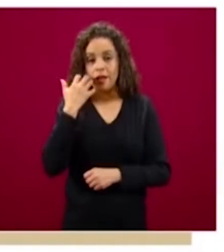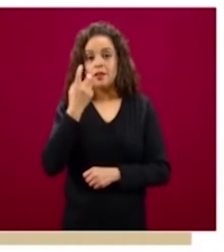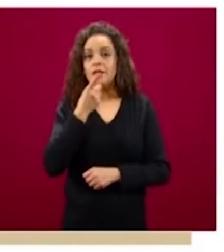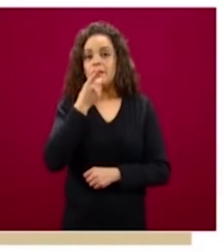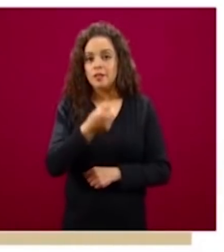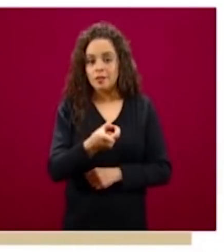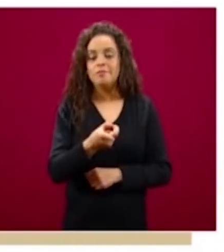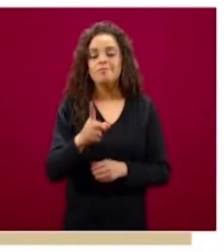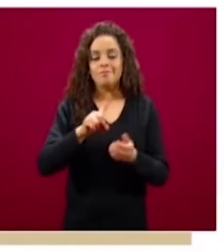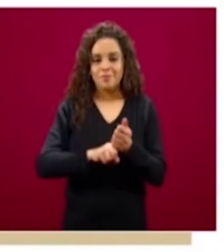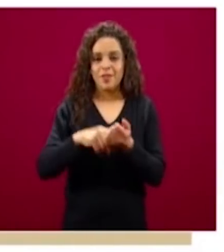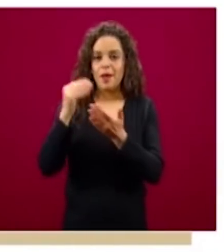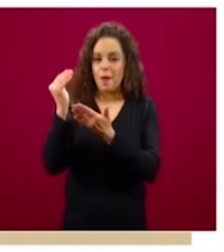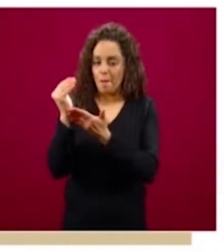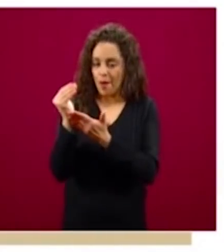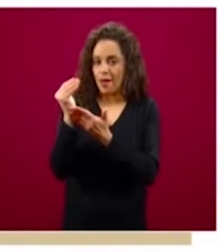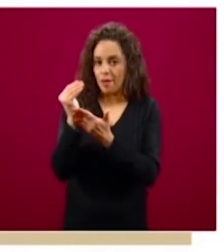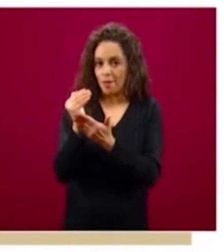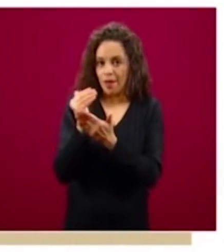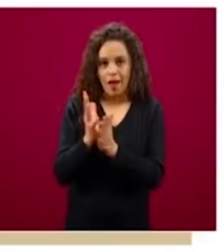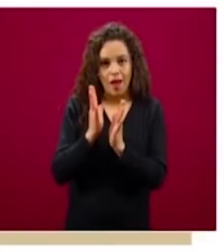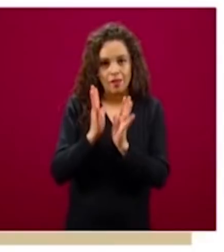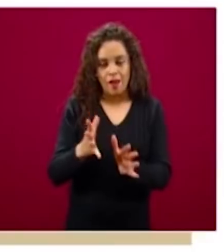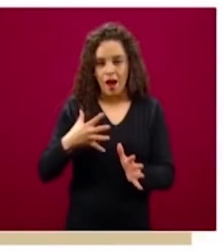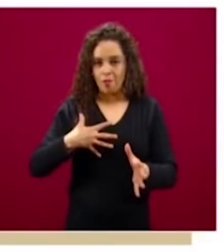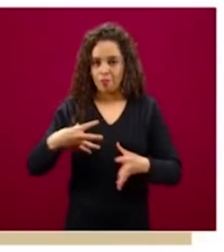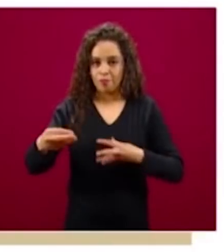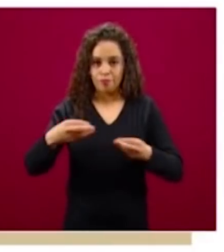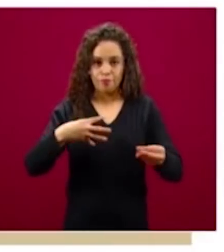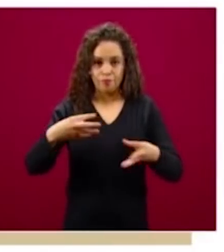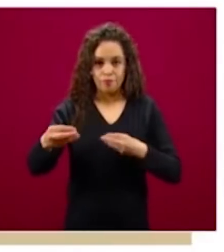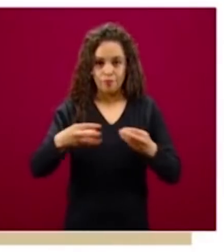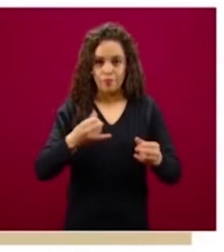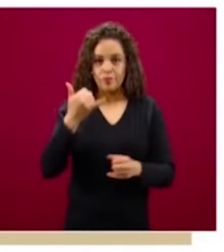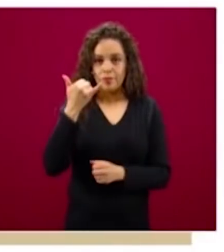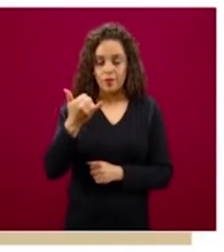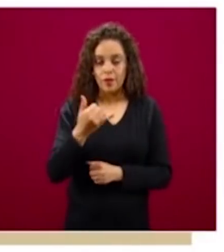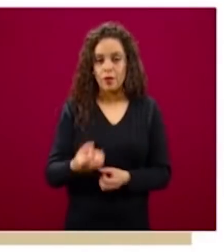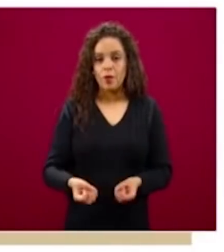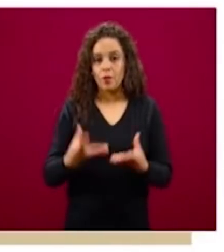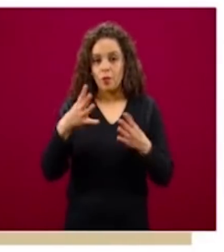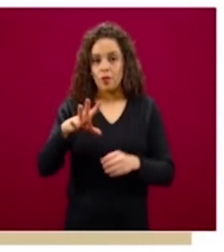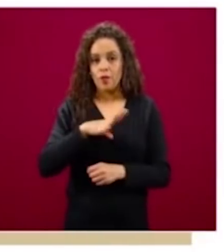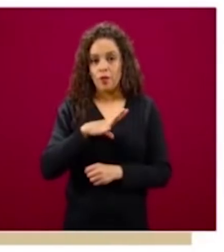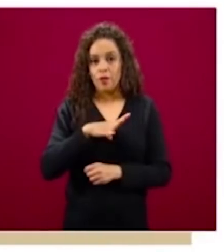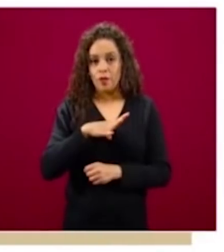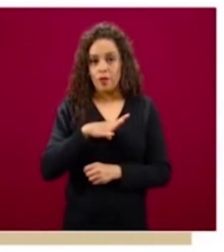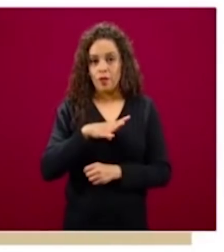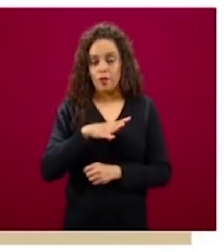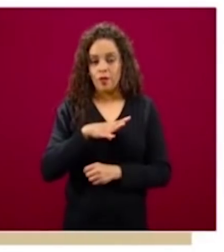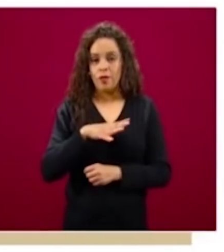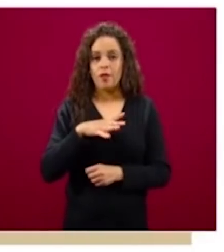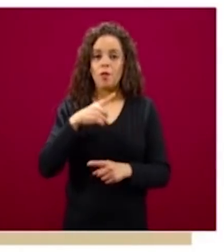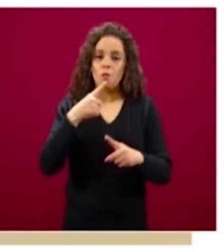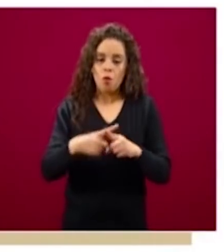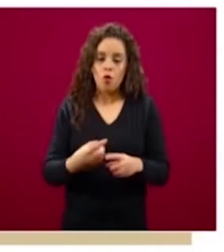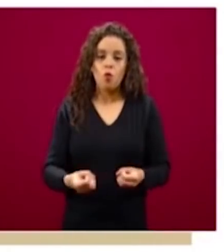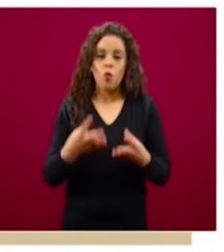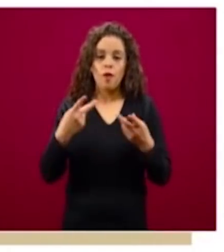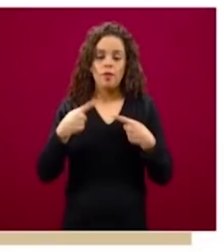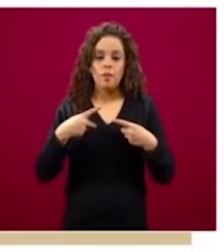precisamente una disminución en la transmisión y en la cantidad de casos con base poblacional. Se puede